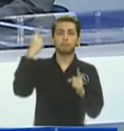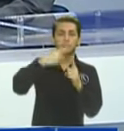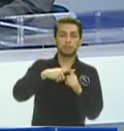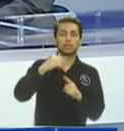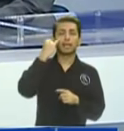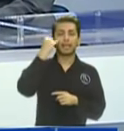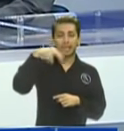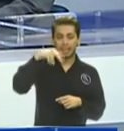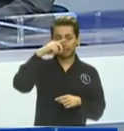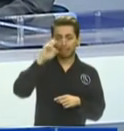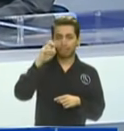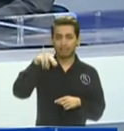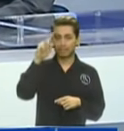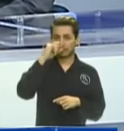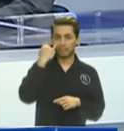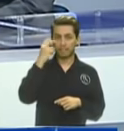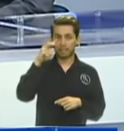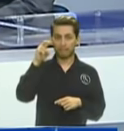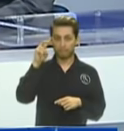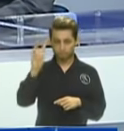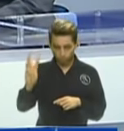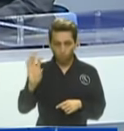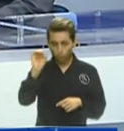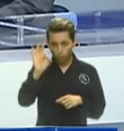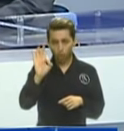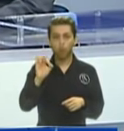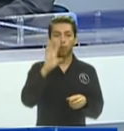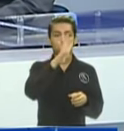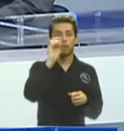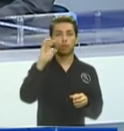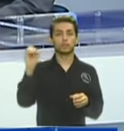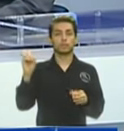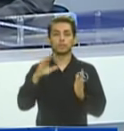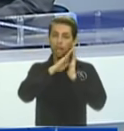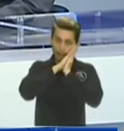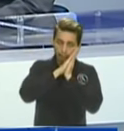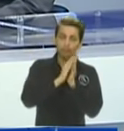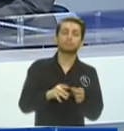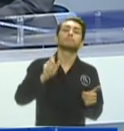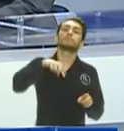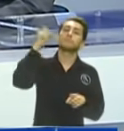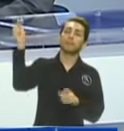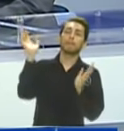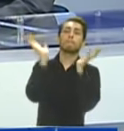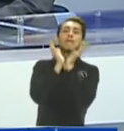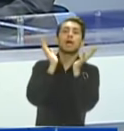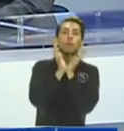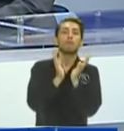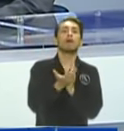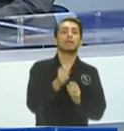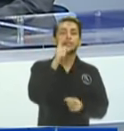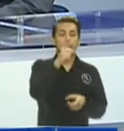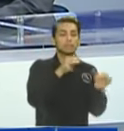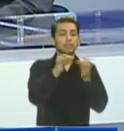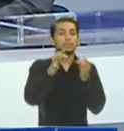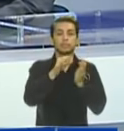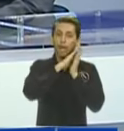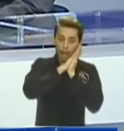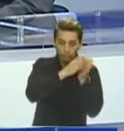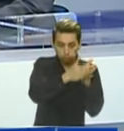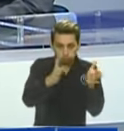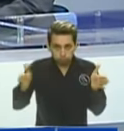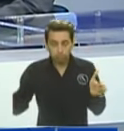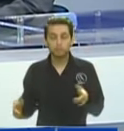donde tenemos una capacidad instalada de 17 intensivos y 175 camas. Tenemos ya Xela, que está